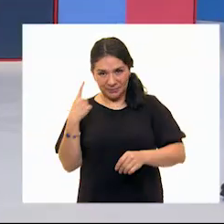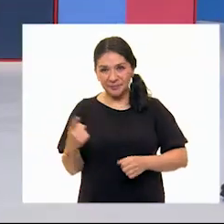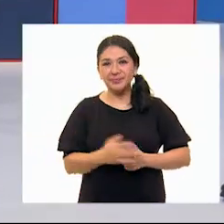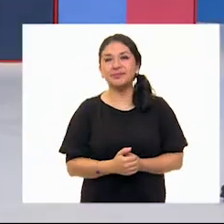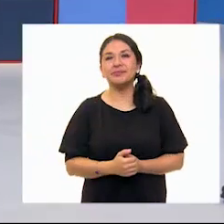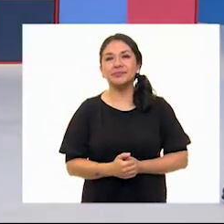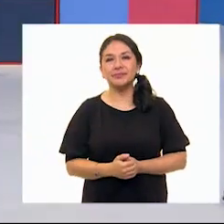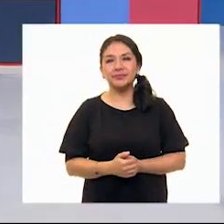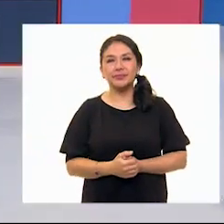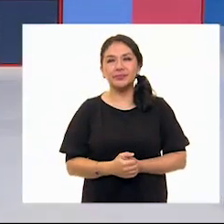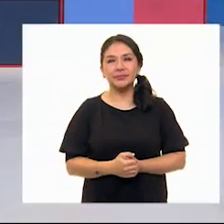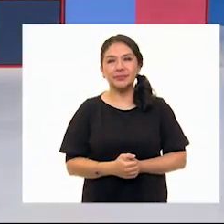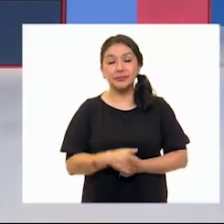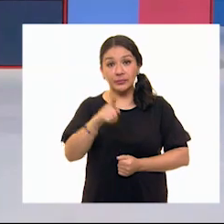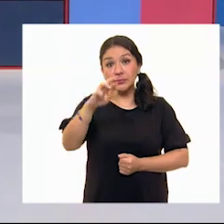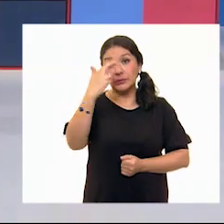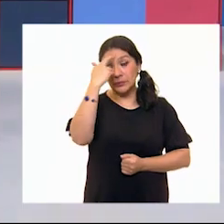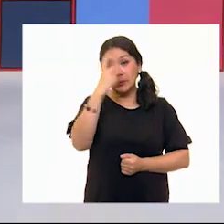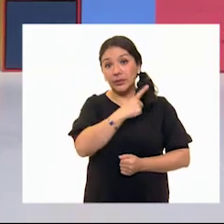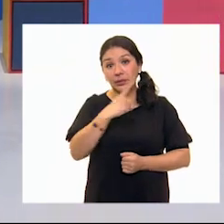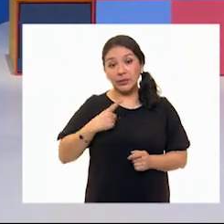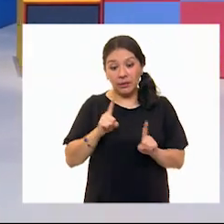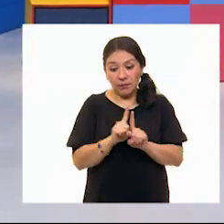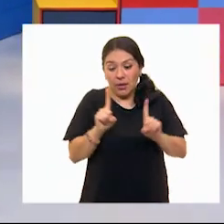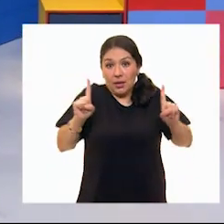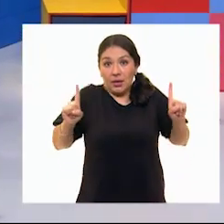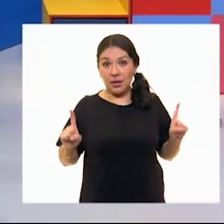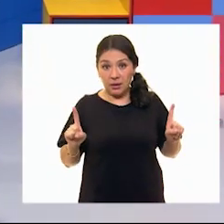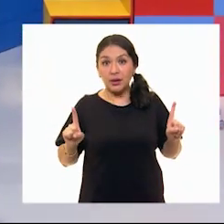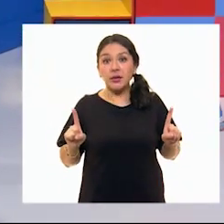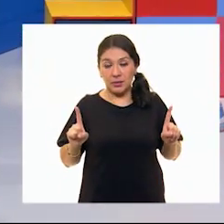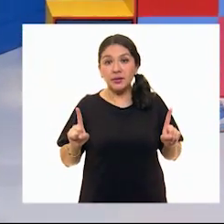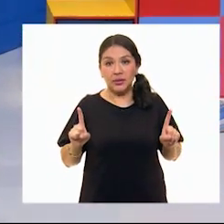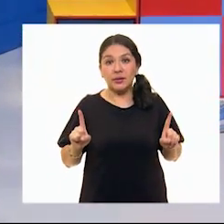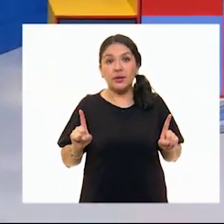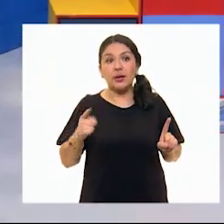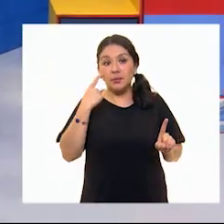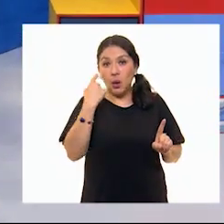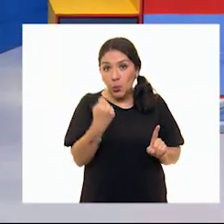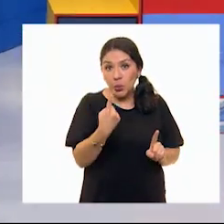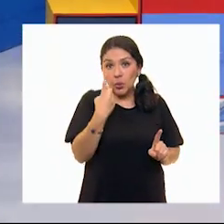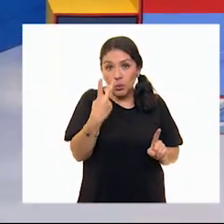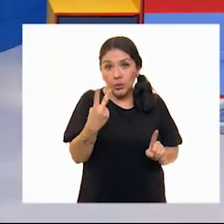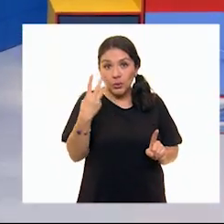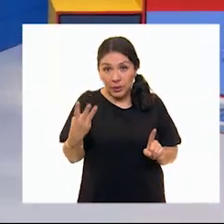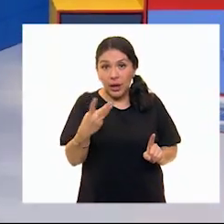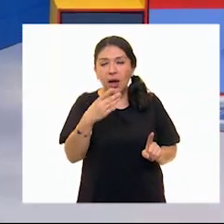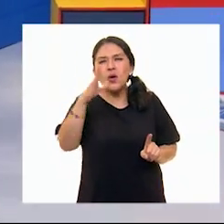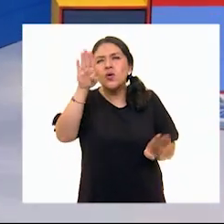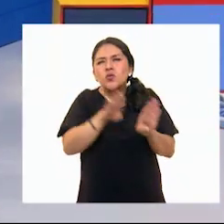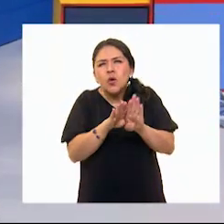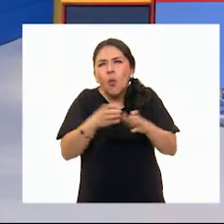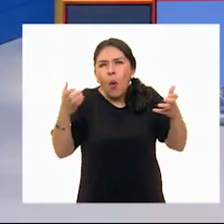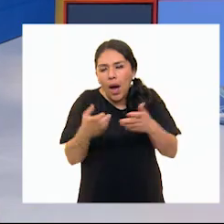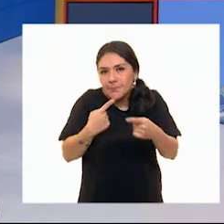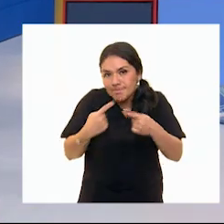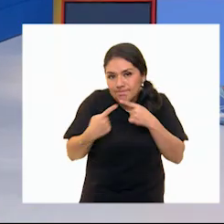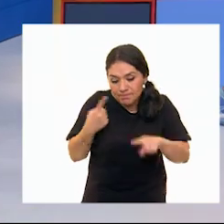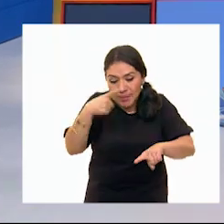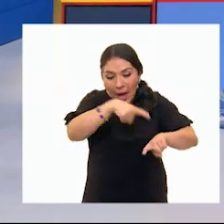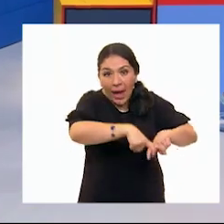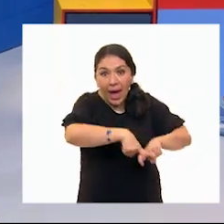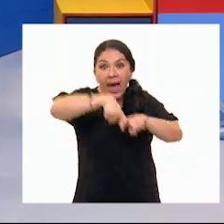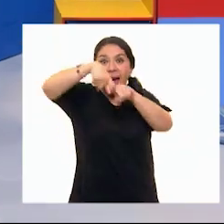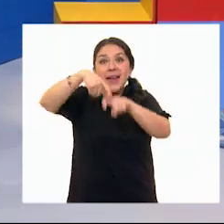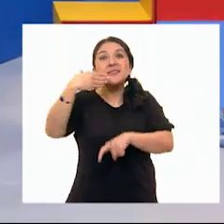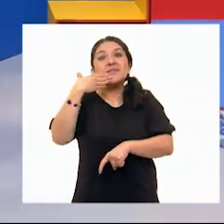Y uno. Acuérdate que es un paso de distancia. Así. por acá. Uno, tres. Ahora hay que acordar cómo hacerle. ¡Ah!